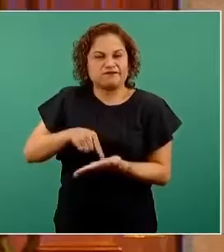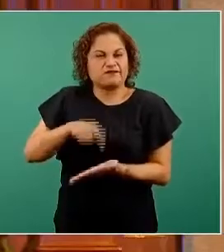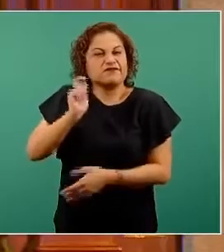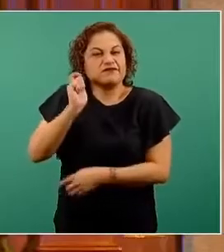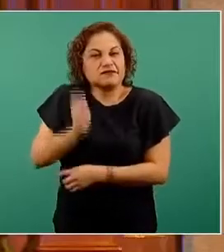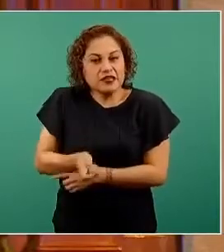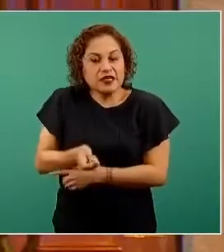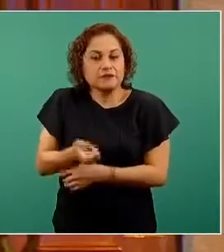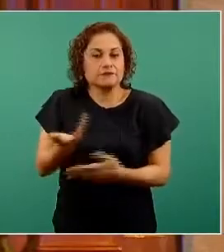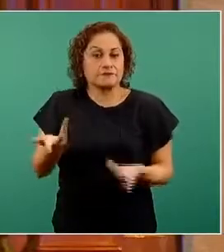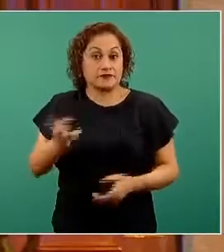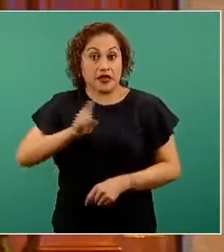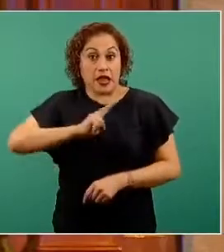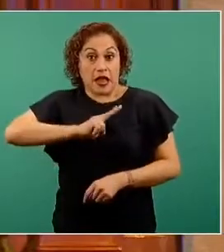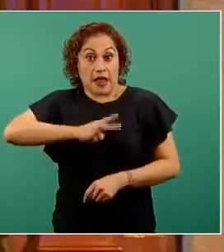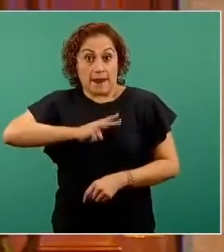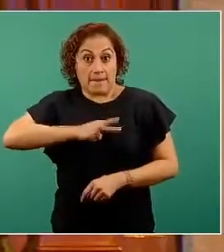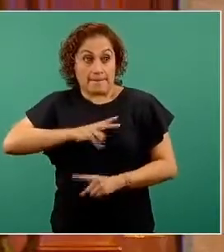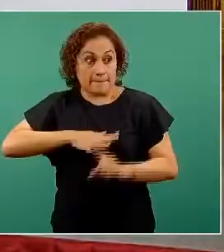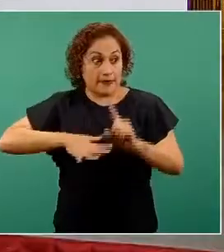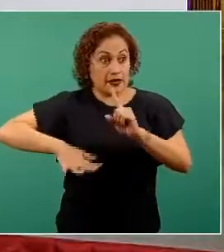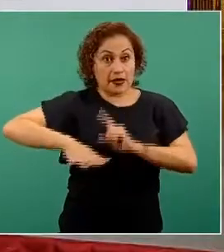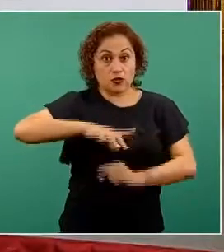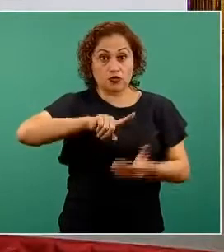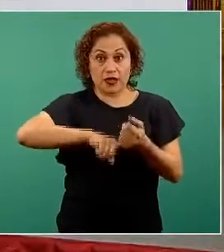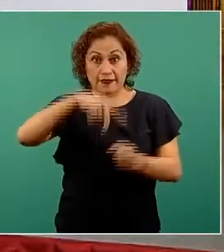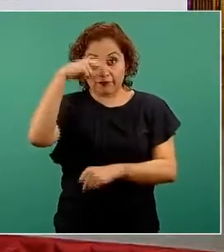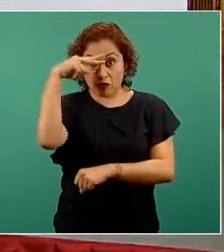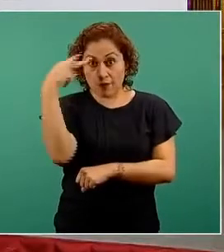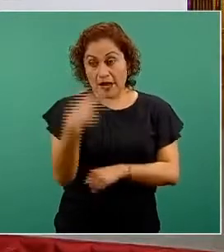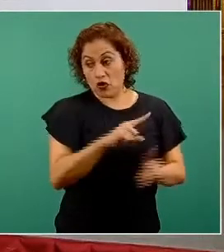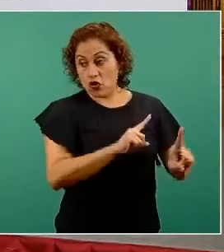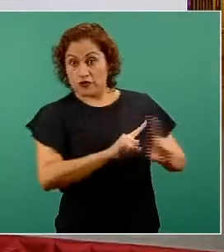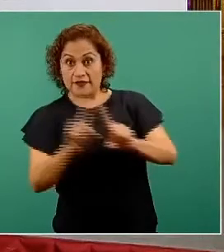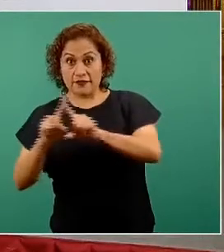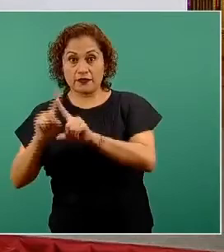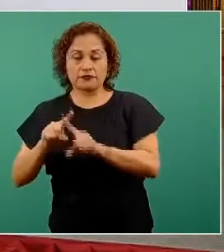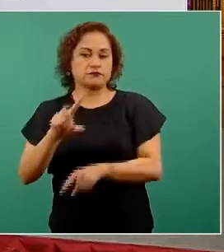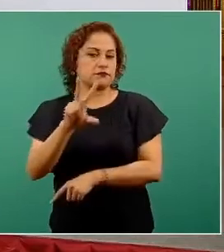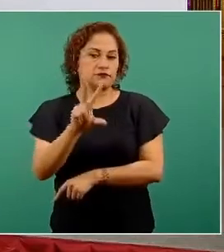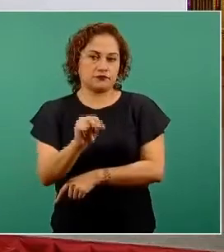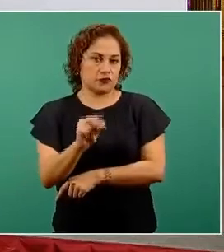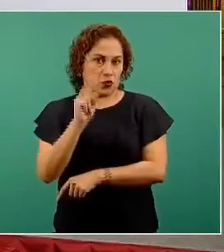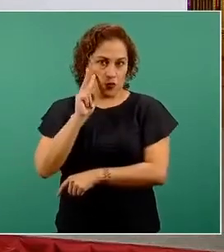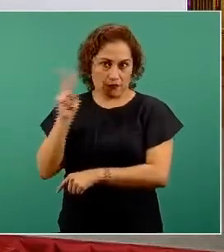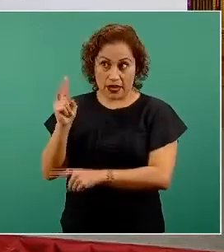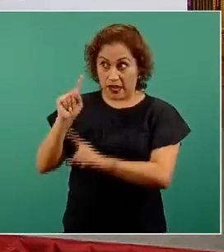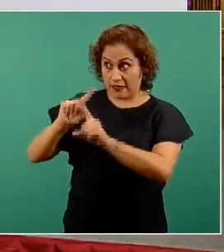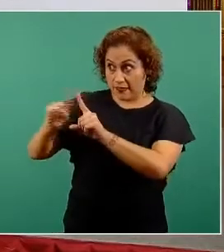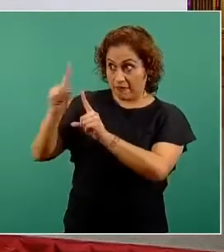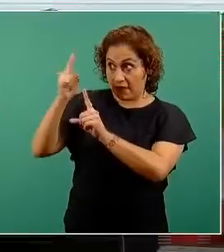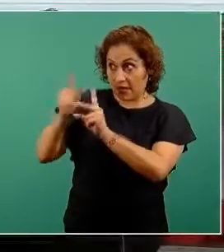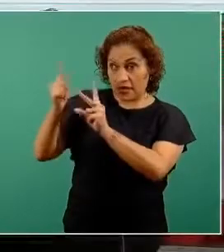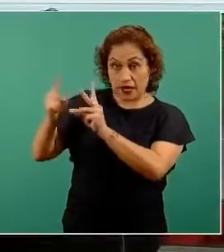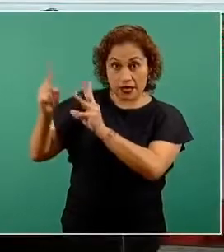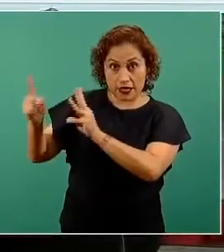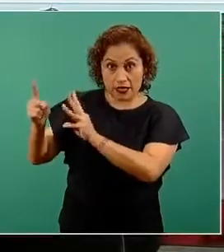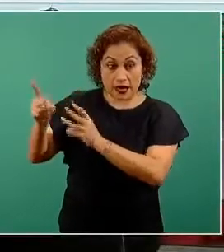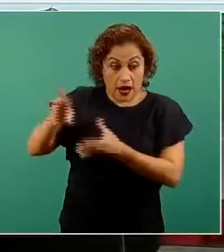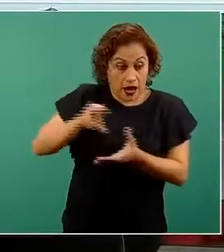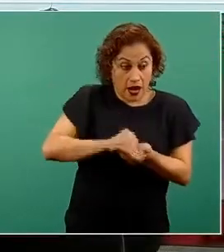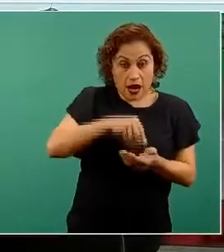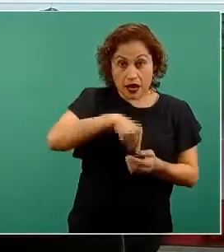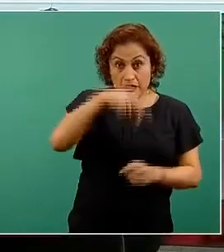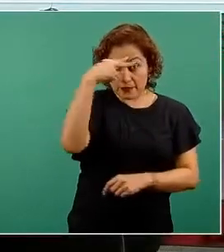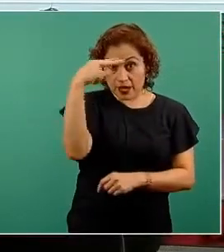están circulando de manera importante en por lo menos todo el grupo de secuencias, reitero, poco menos